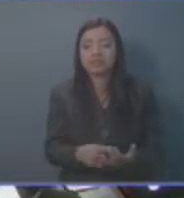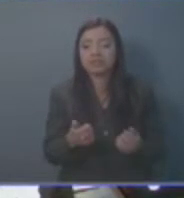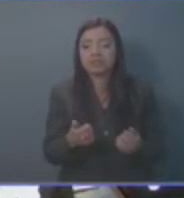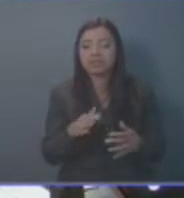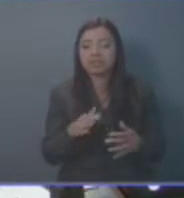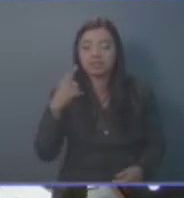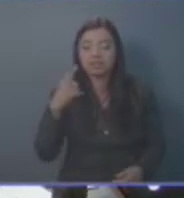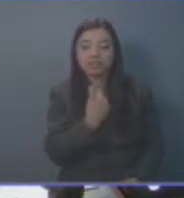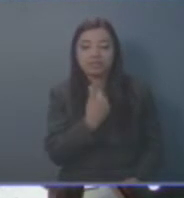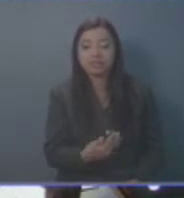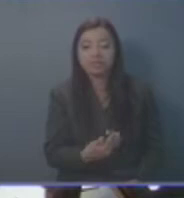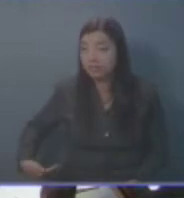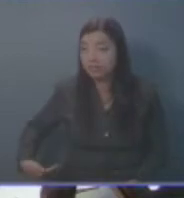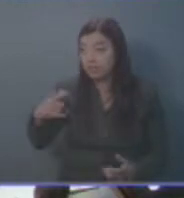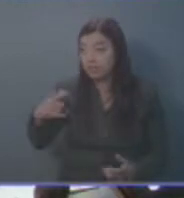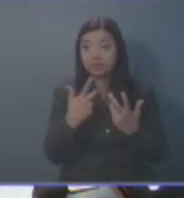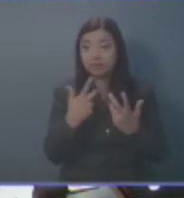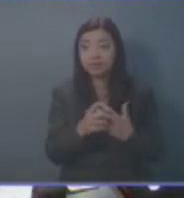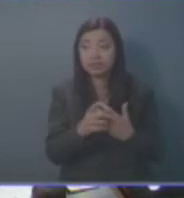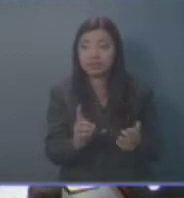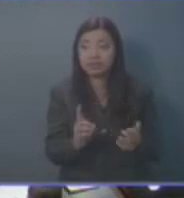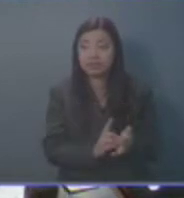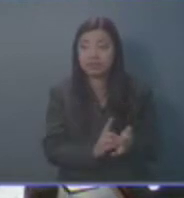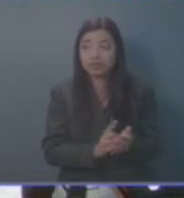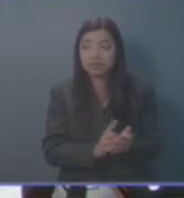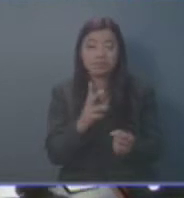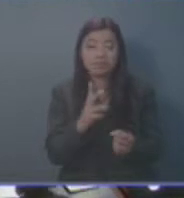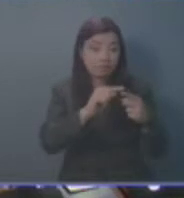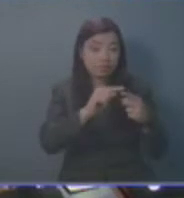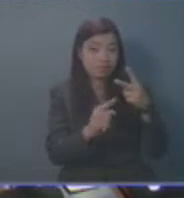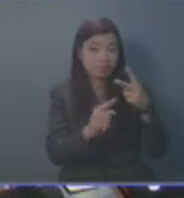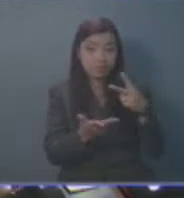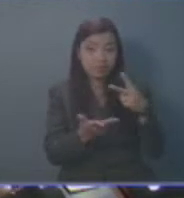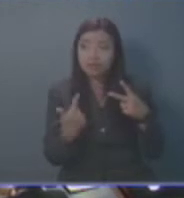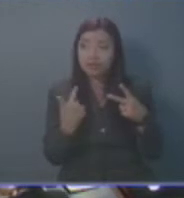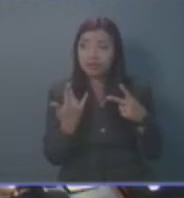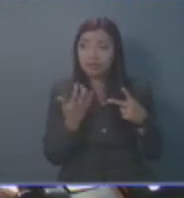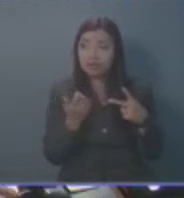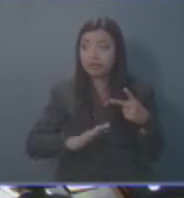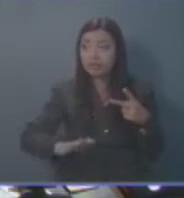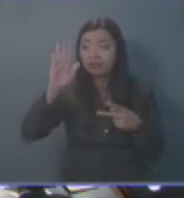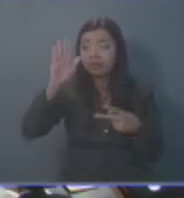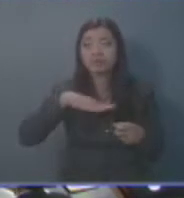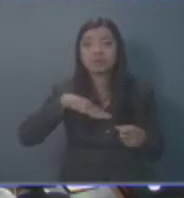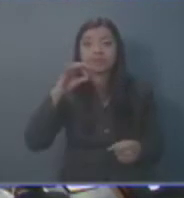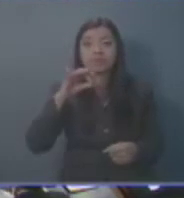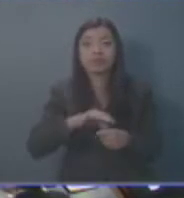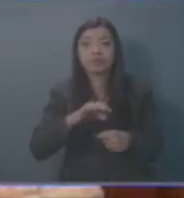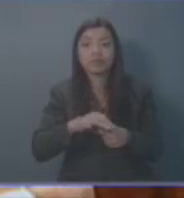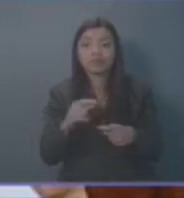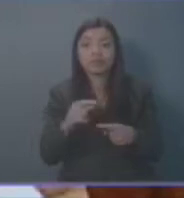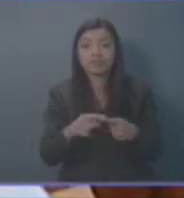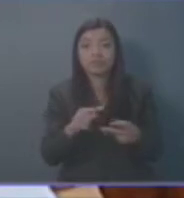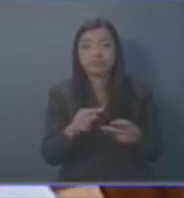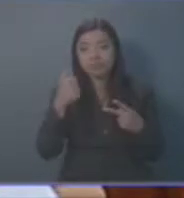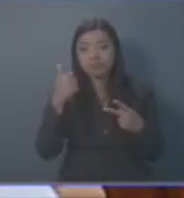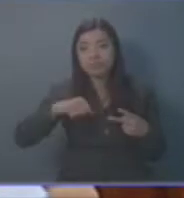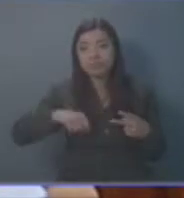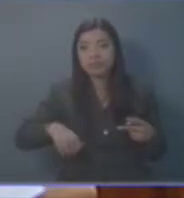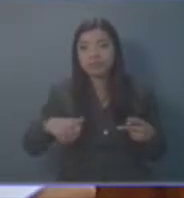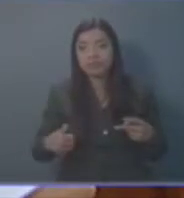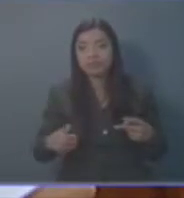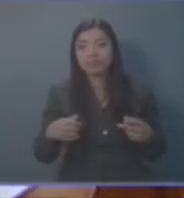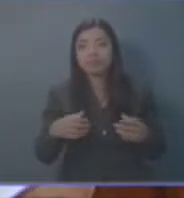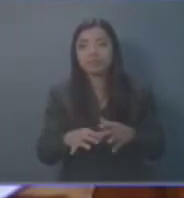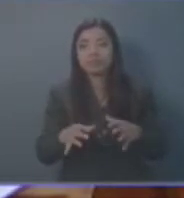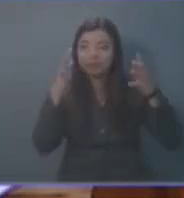Gracias, presidente. Colegas diputados, buenas tardes. Un par de cosas. En primer lugar, quisiera solicitar que se agregue mi voto favorable al dictamen